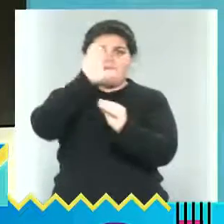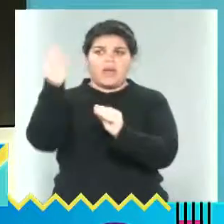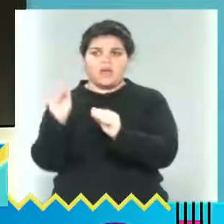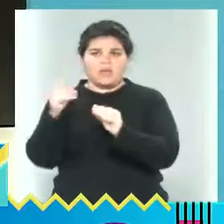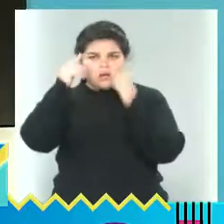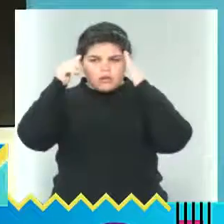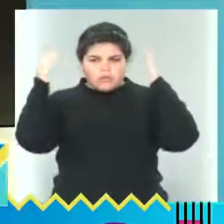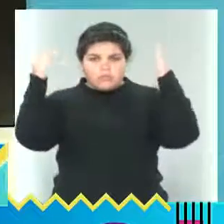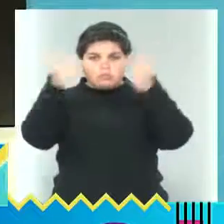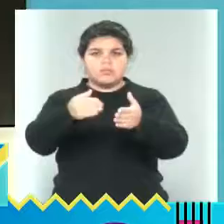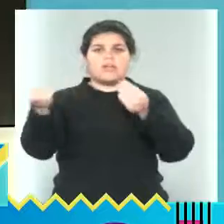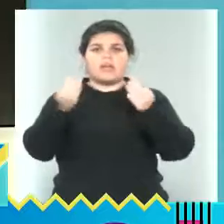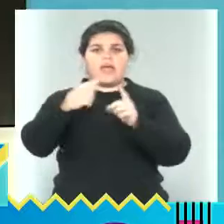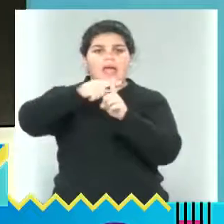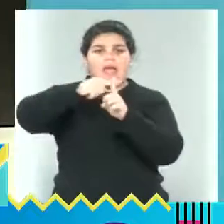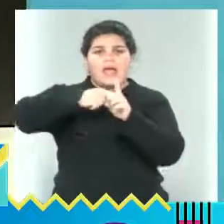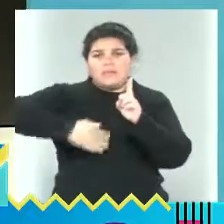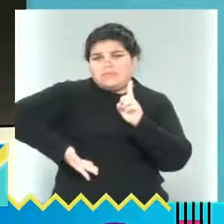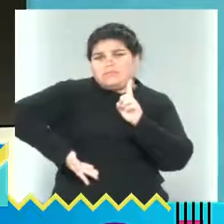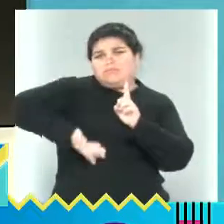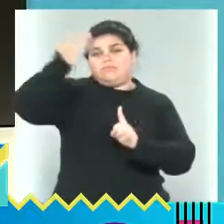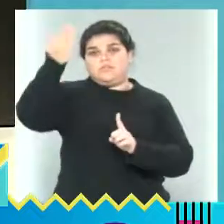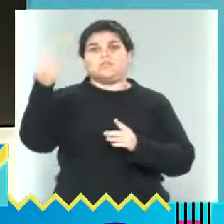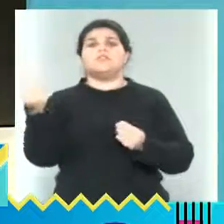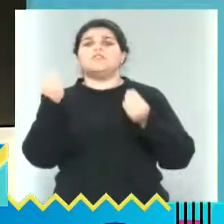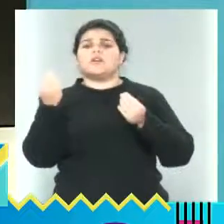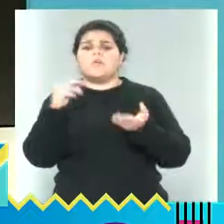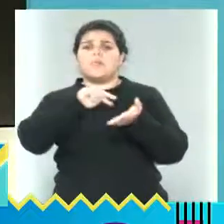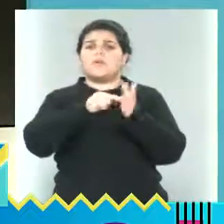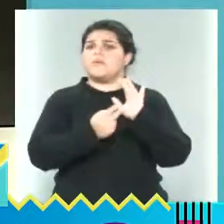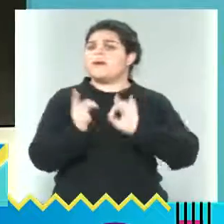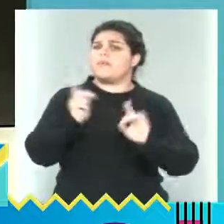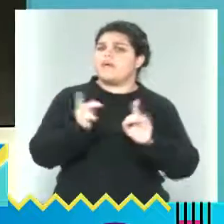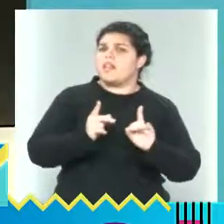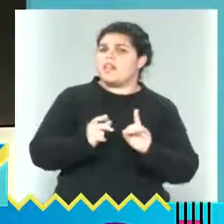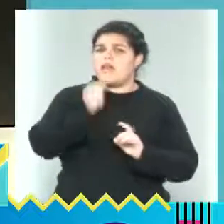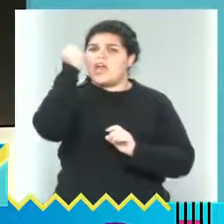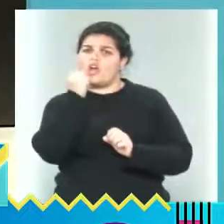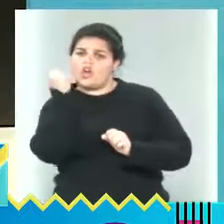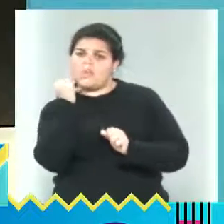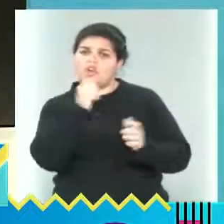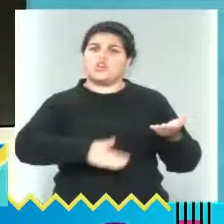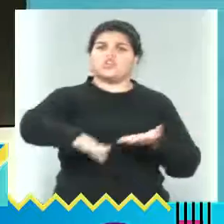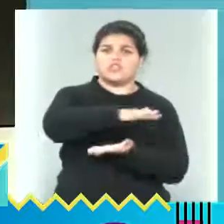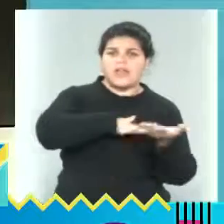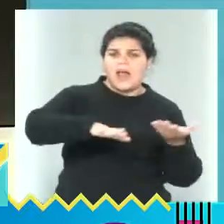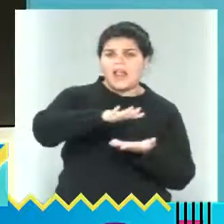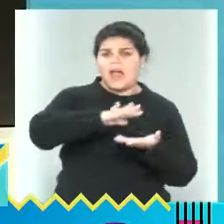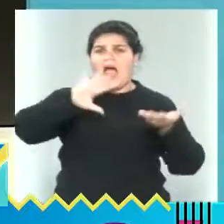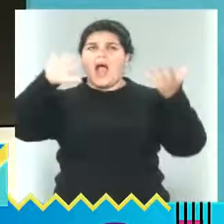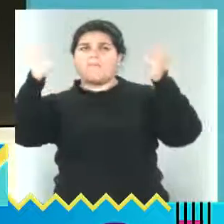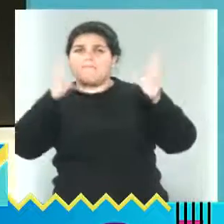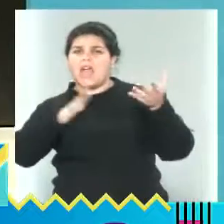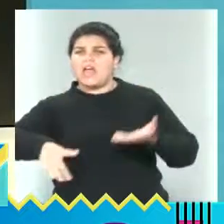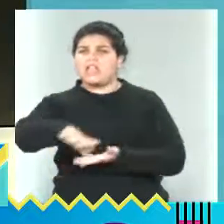es el calentamiento global. ¿Cuáles son sus efectos? ¿Efectos ambientales? ¿Efectos económicos? ¿Efectos sociales? Bueno, vamos a ver todo eso hoy